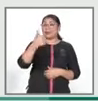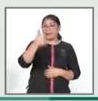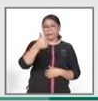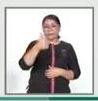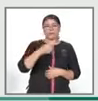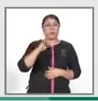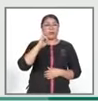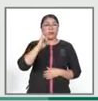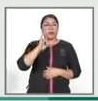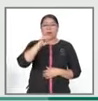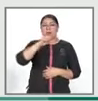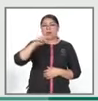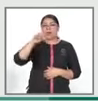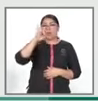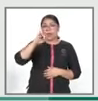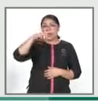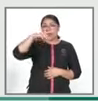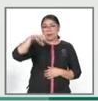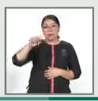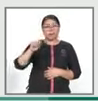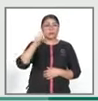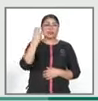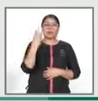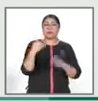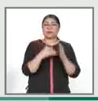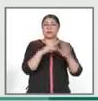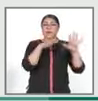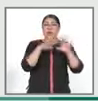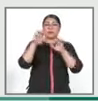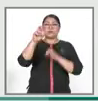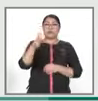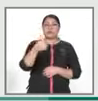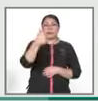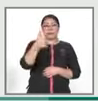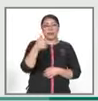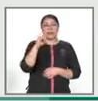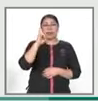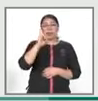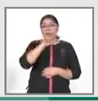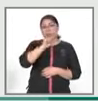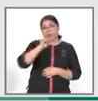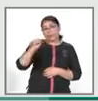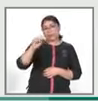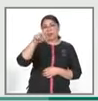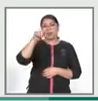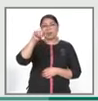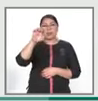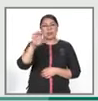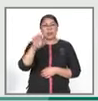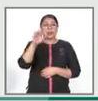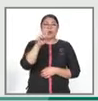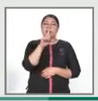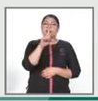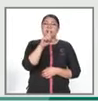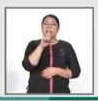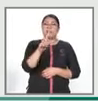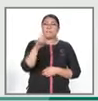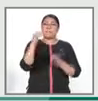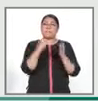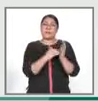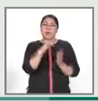casos el IMS ha atendido a 3936 casos el Iste ha atendido